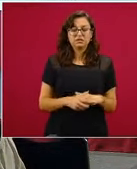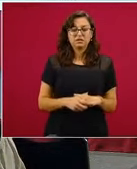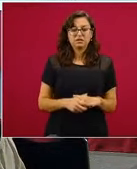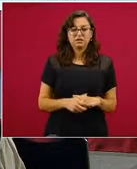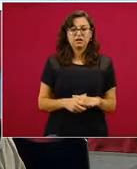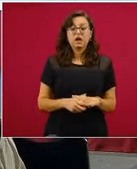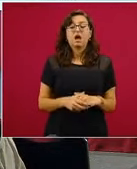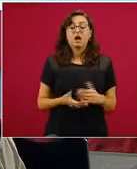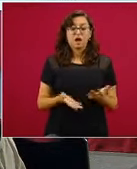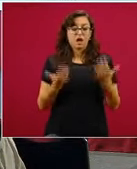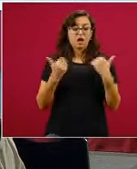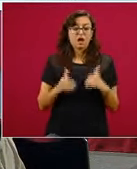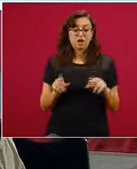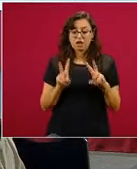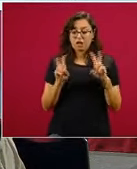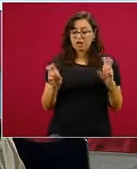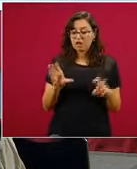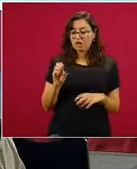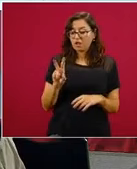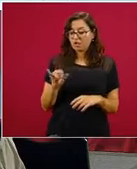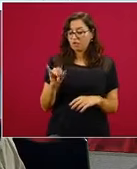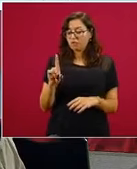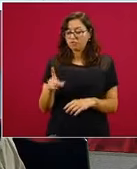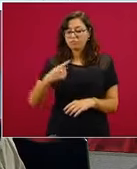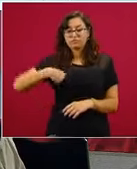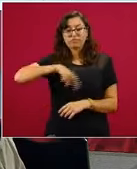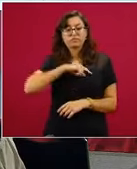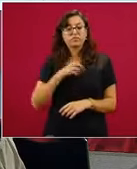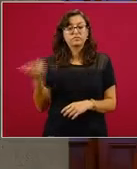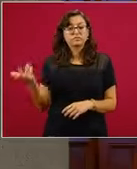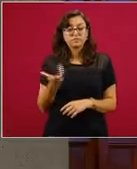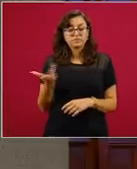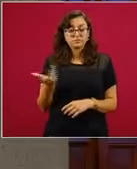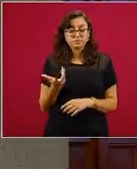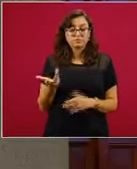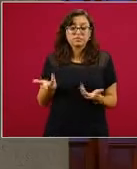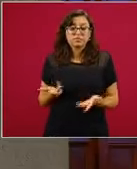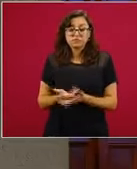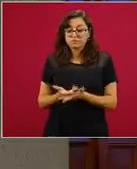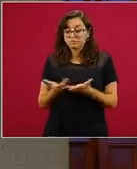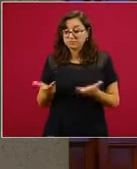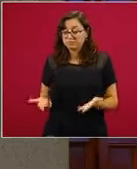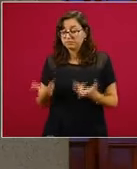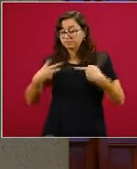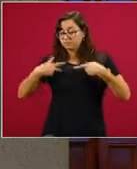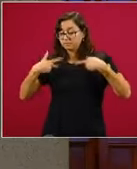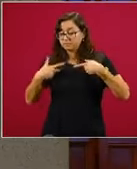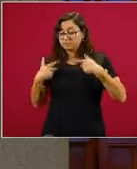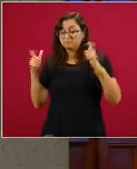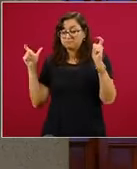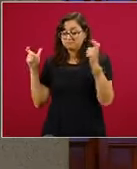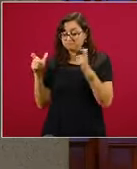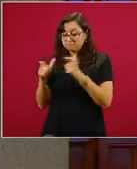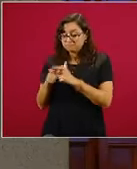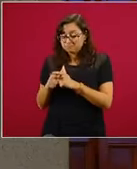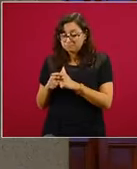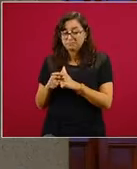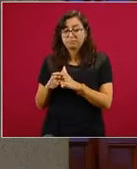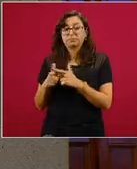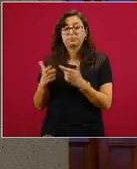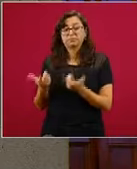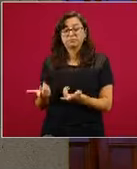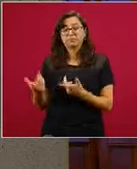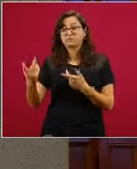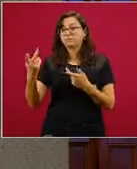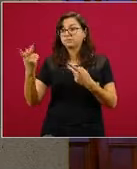COVID? Ya lo dijo la doctora Santa, debido a la disminución del personal de salud, pero también de las personas que asisten a las unidades